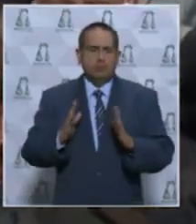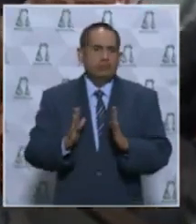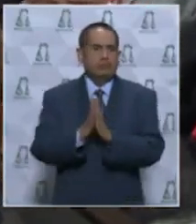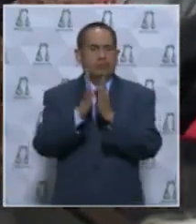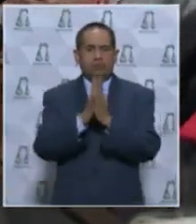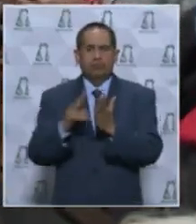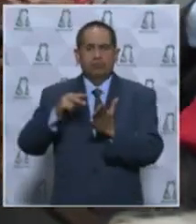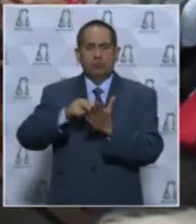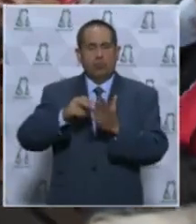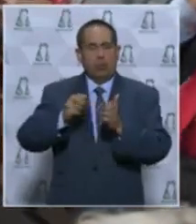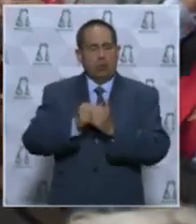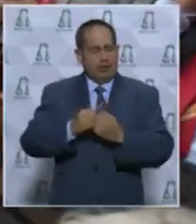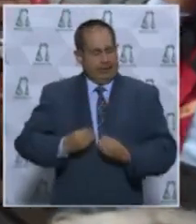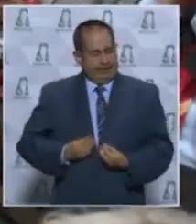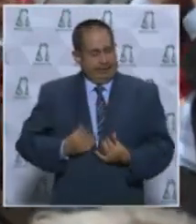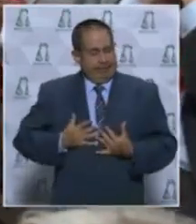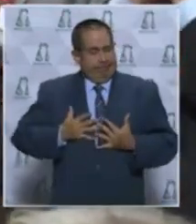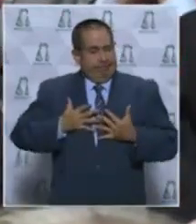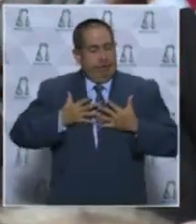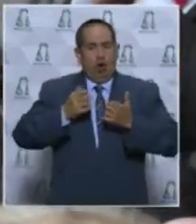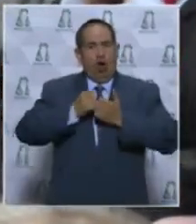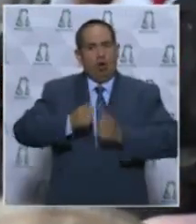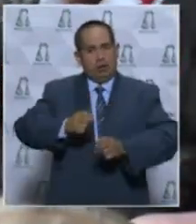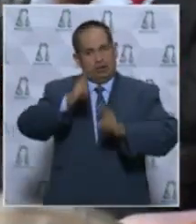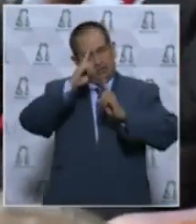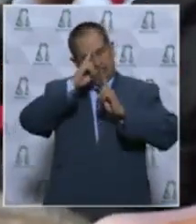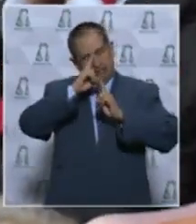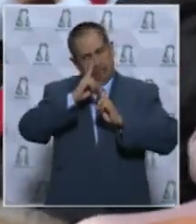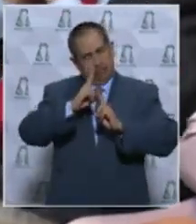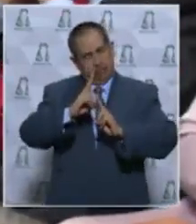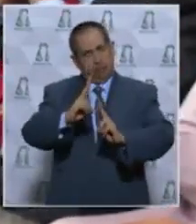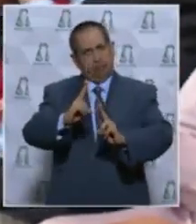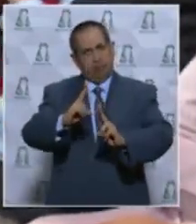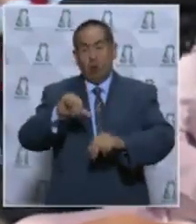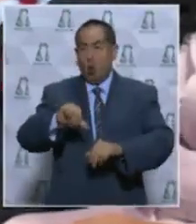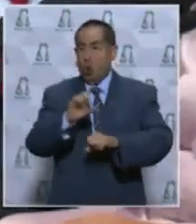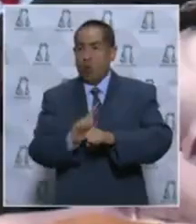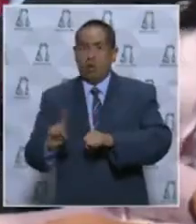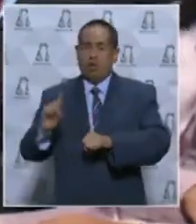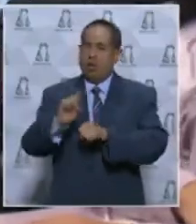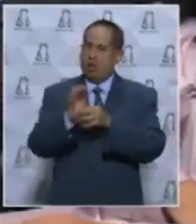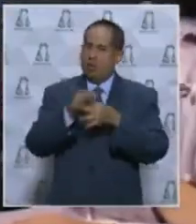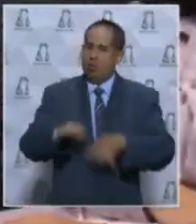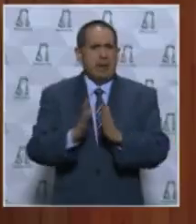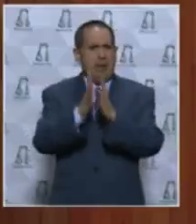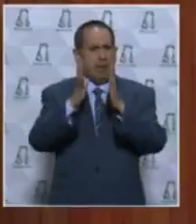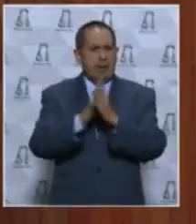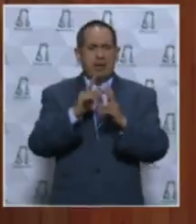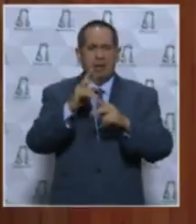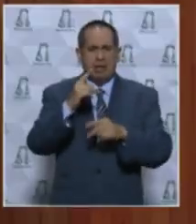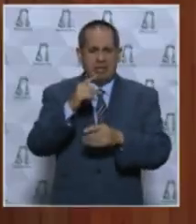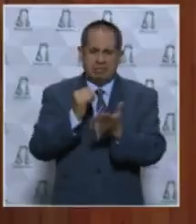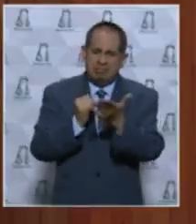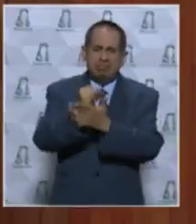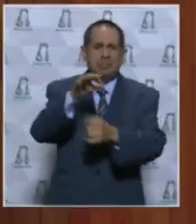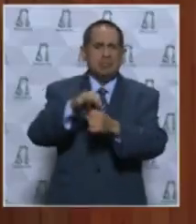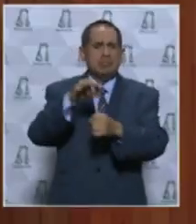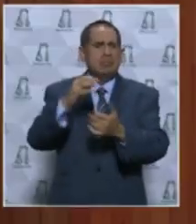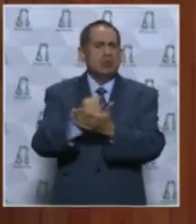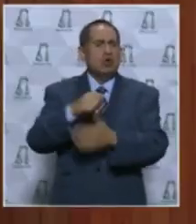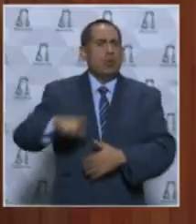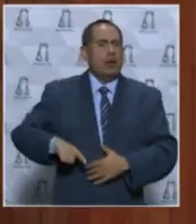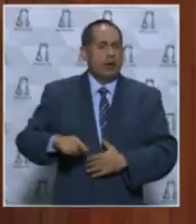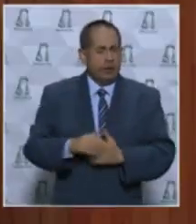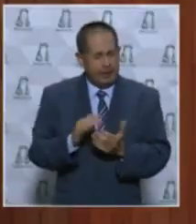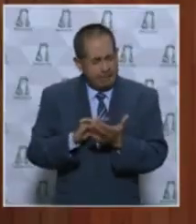destacó la satisfacción de que los ciudadanos hayan votado en favor de un verdadero estado de derecho agradezco a los